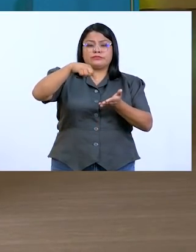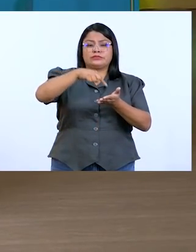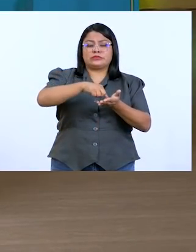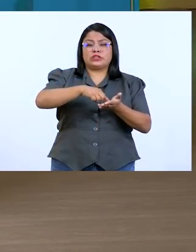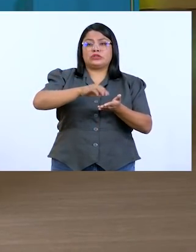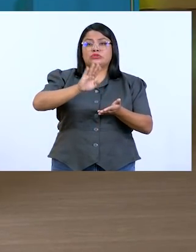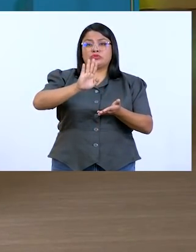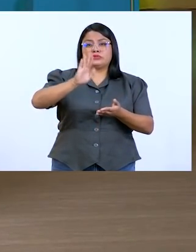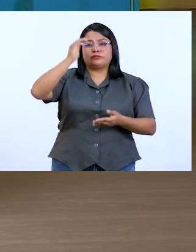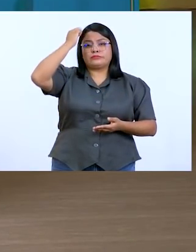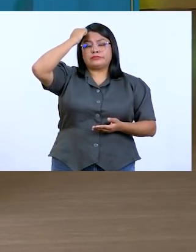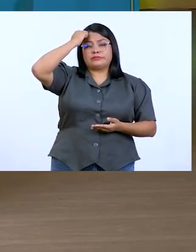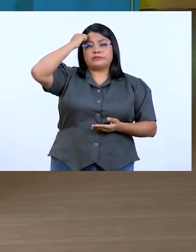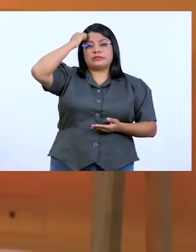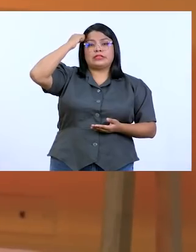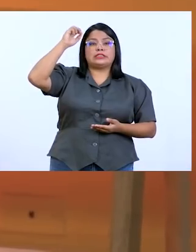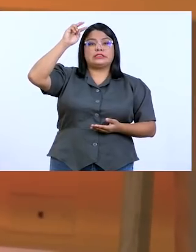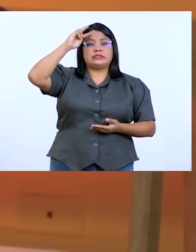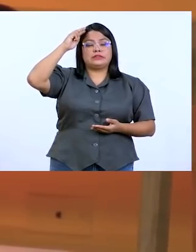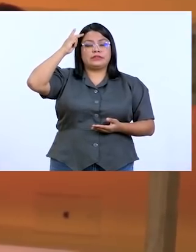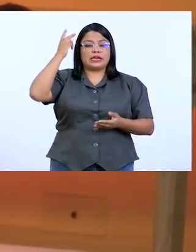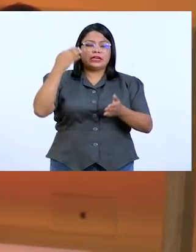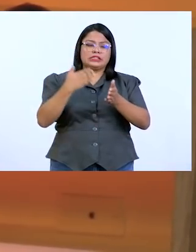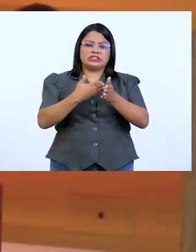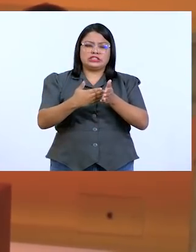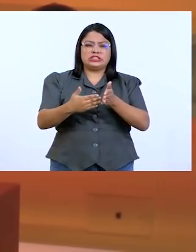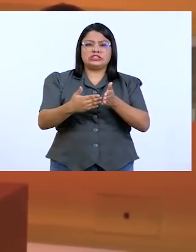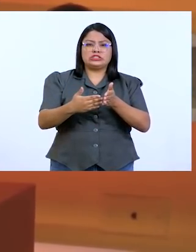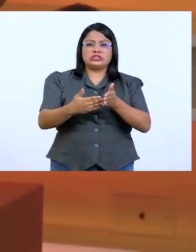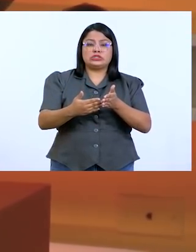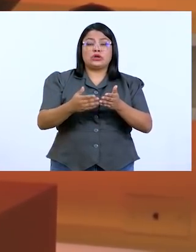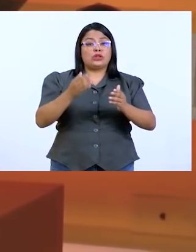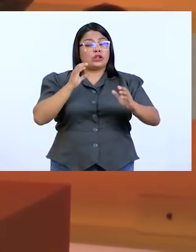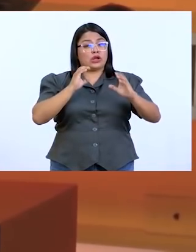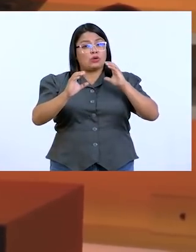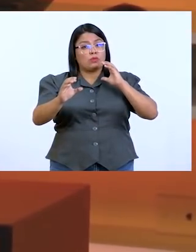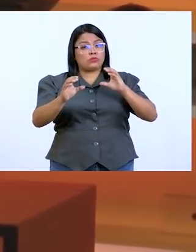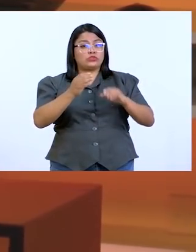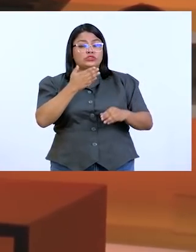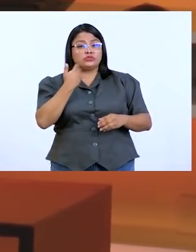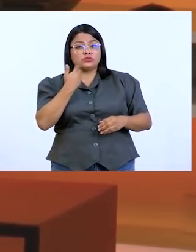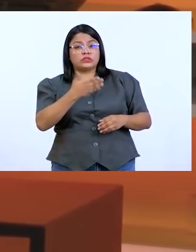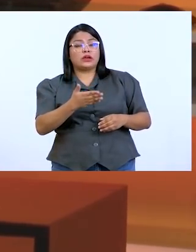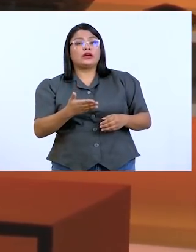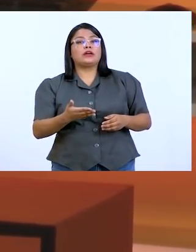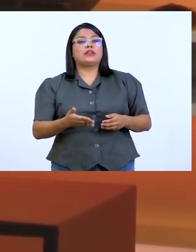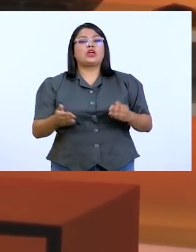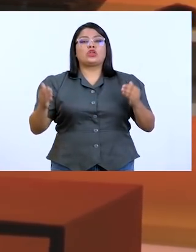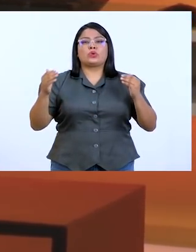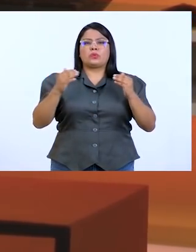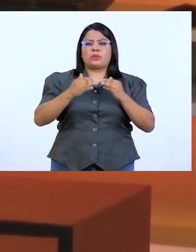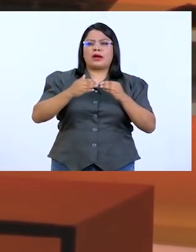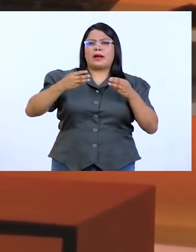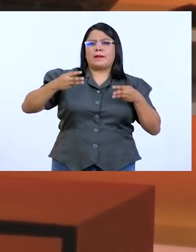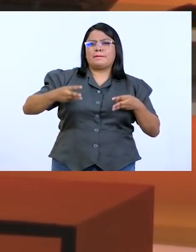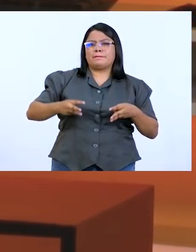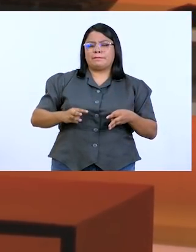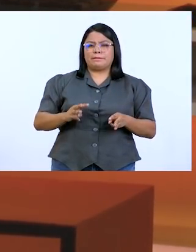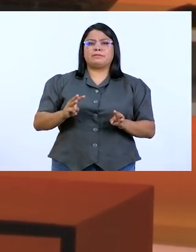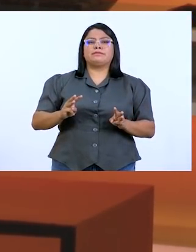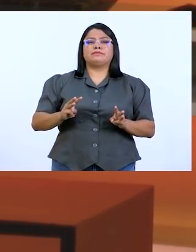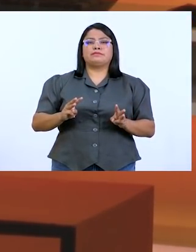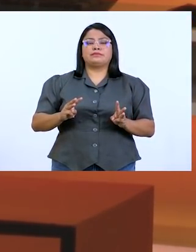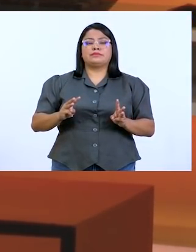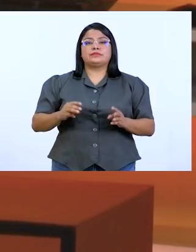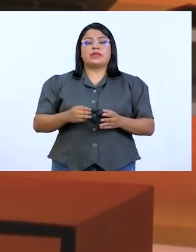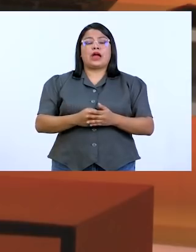su propio aprendizaje, es decir, partiendo de situaciones comunicativas. Además, es una